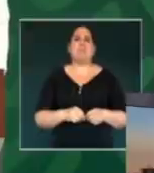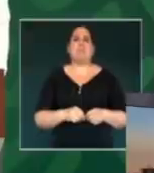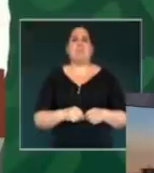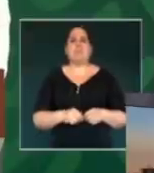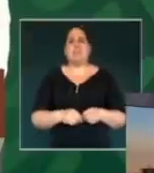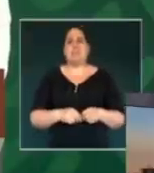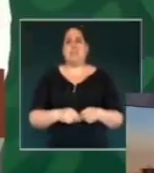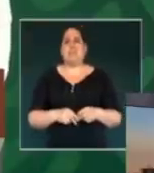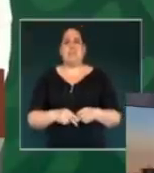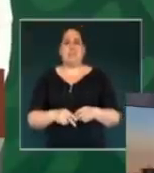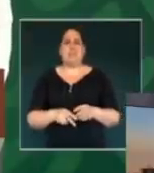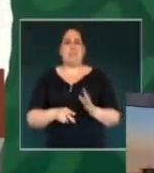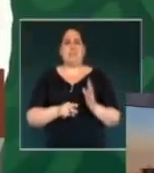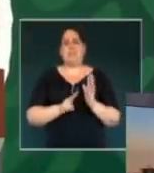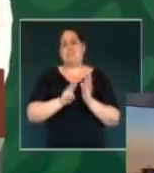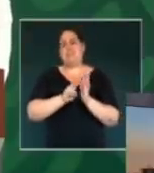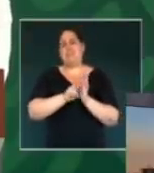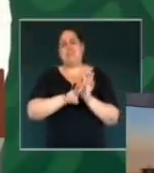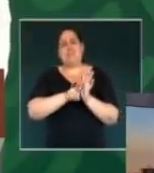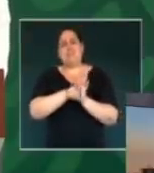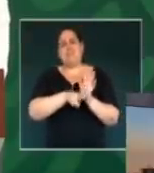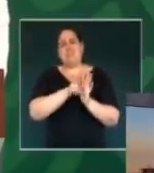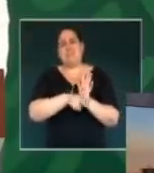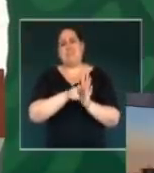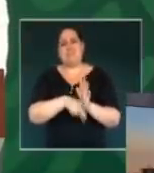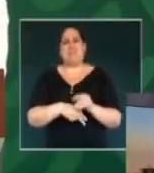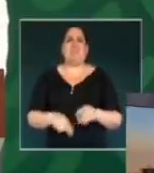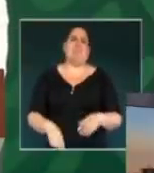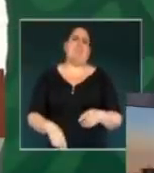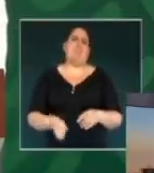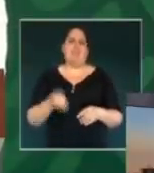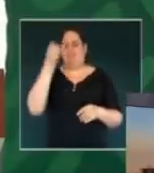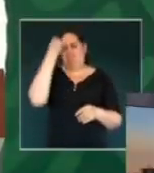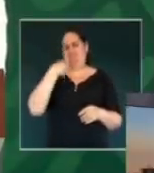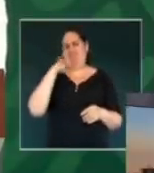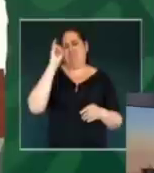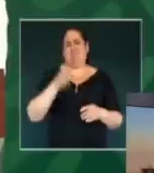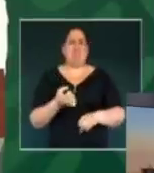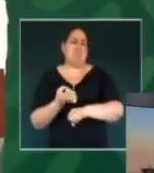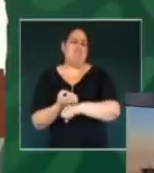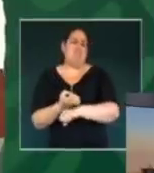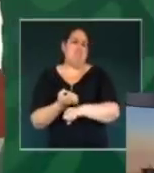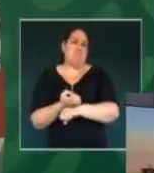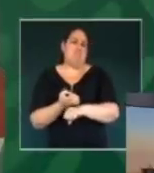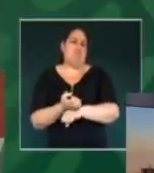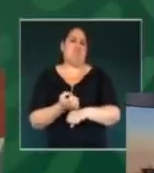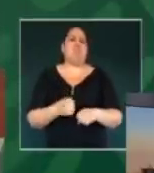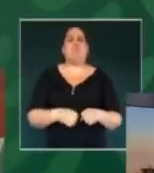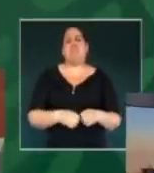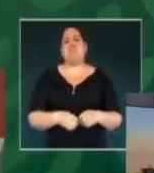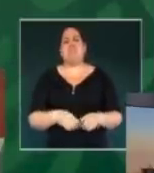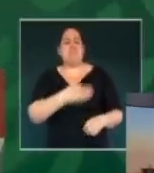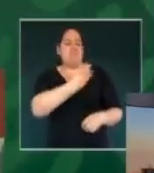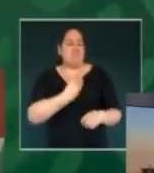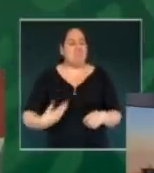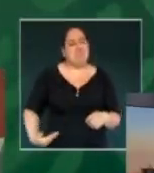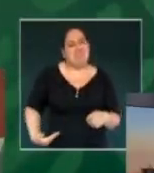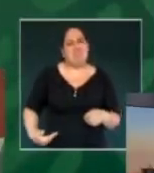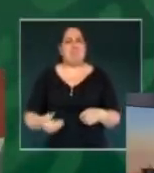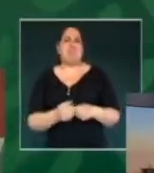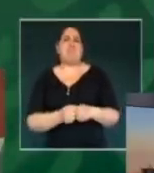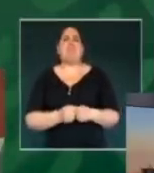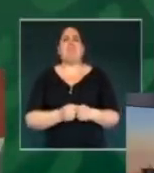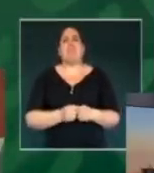teleconferencia donde estuvieron los jefes de estados, primeros ministros, presidentes